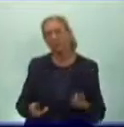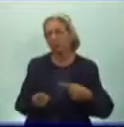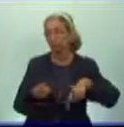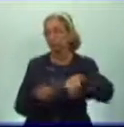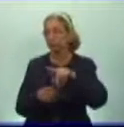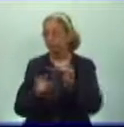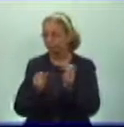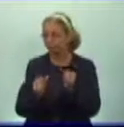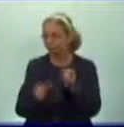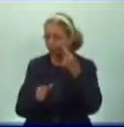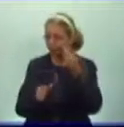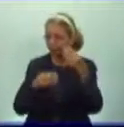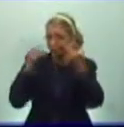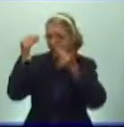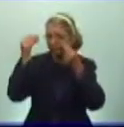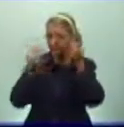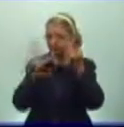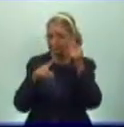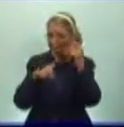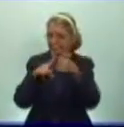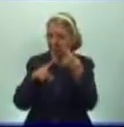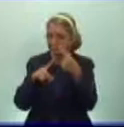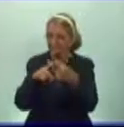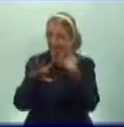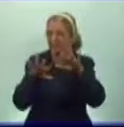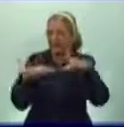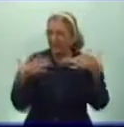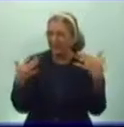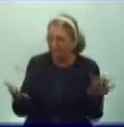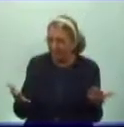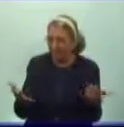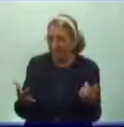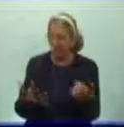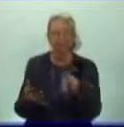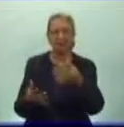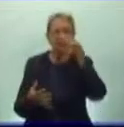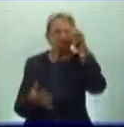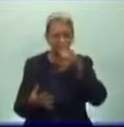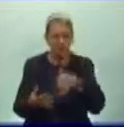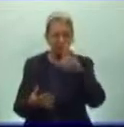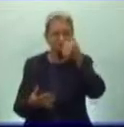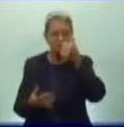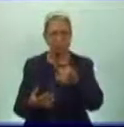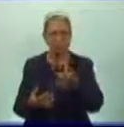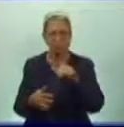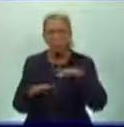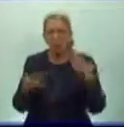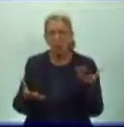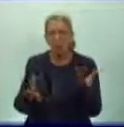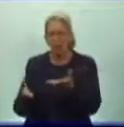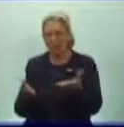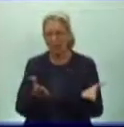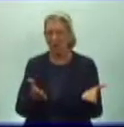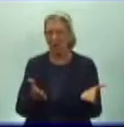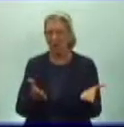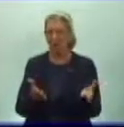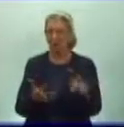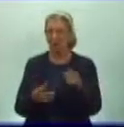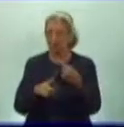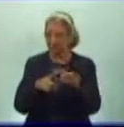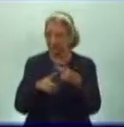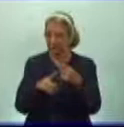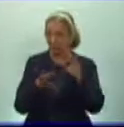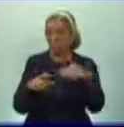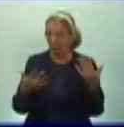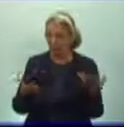pantalla para que ustedes vayan pensando. Recuerden que no tienen que copiarla, pero vayan pensando y vayan dando la respuesta. Van a marcar con una cruz la